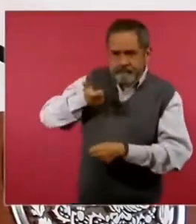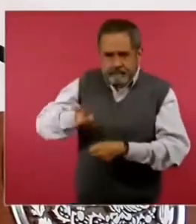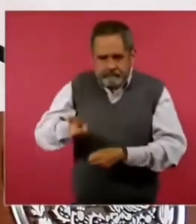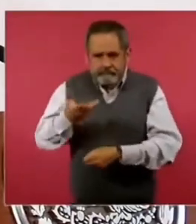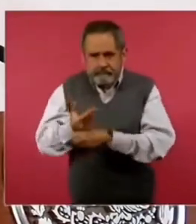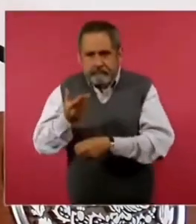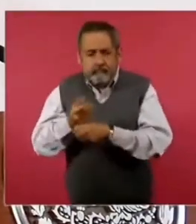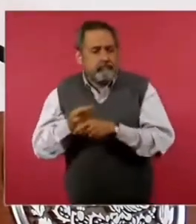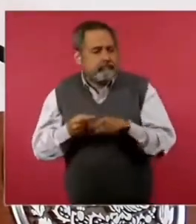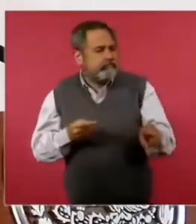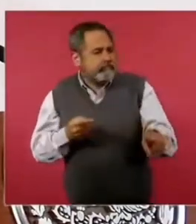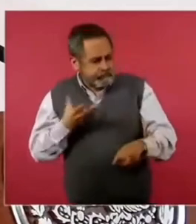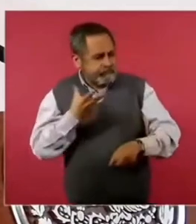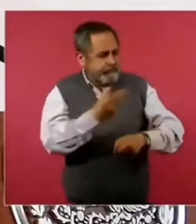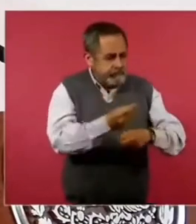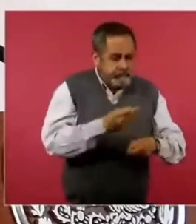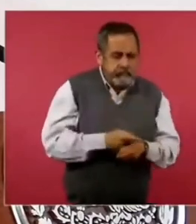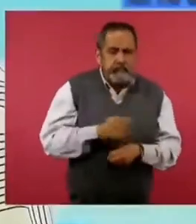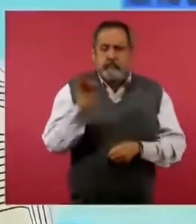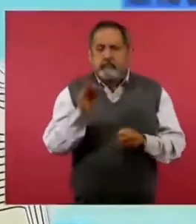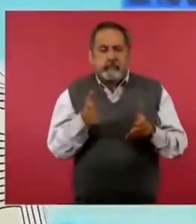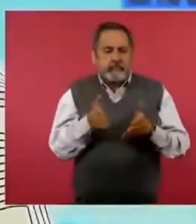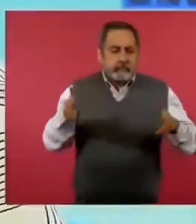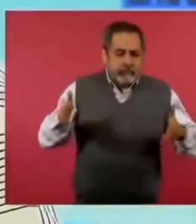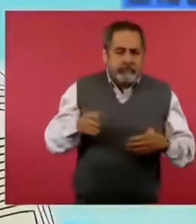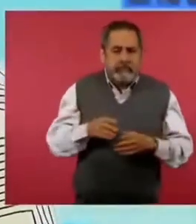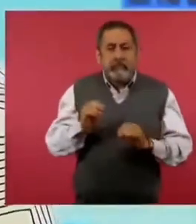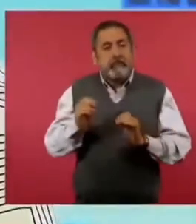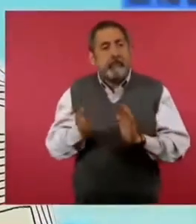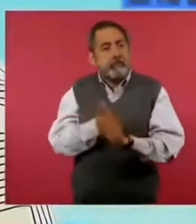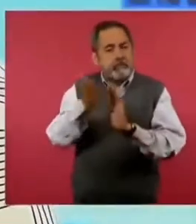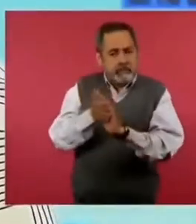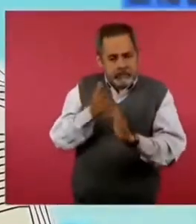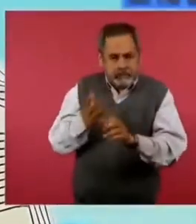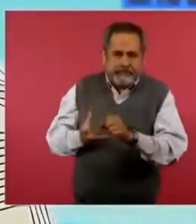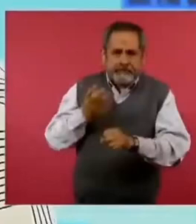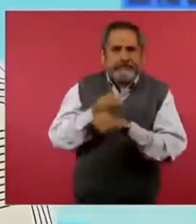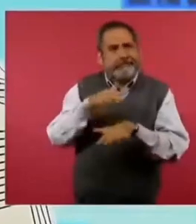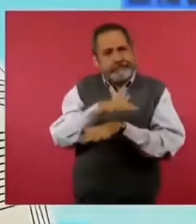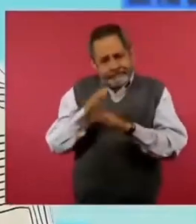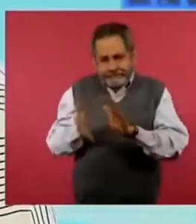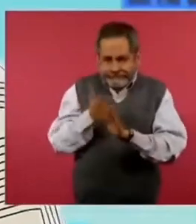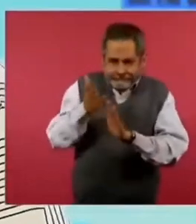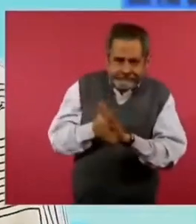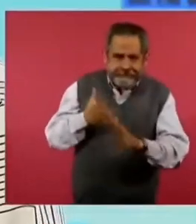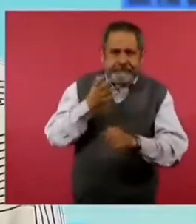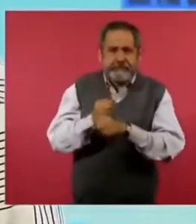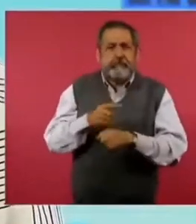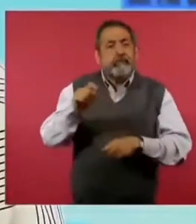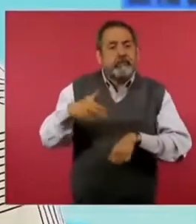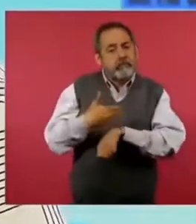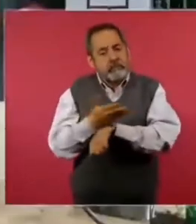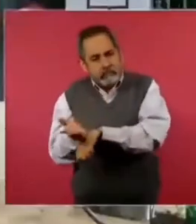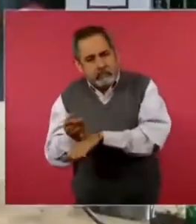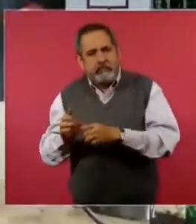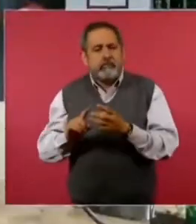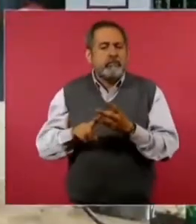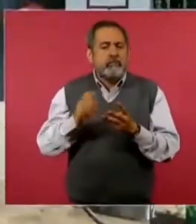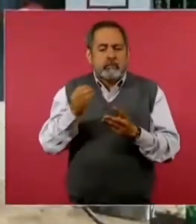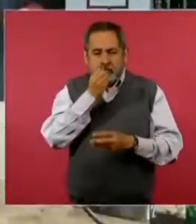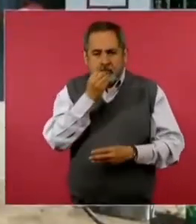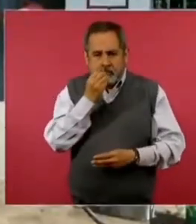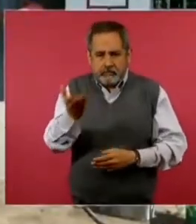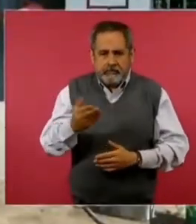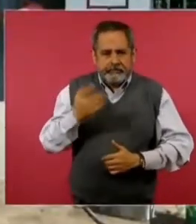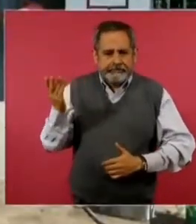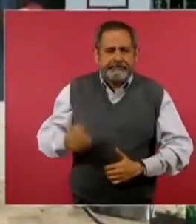recurso. Puede ser en la ampliación o en la rehabilitación de sus instalaciones, el horario extendido o el servicio de alimentación. Me